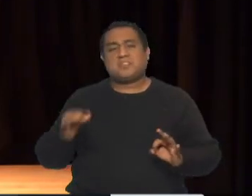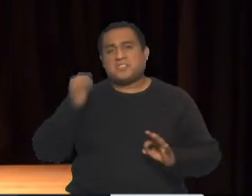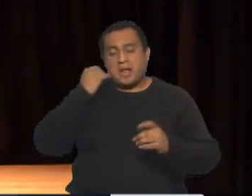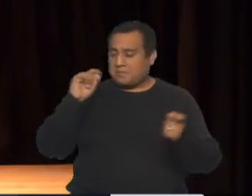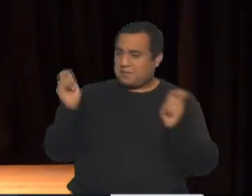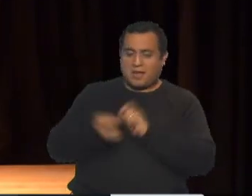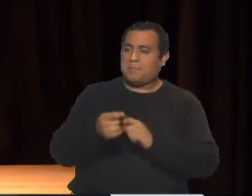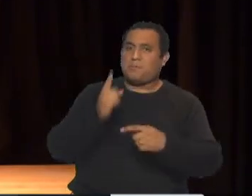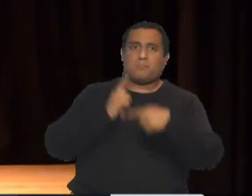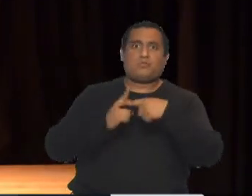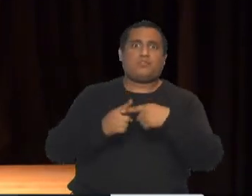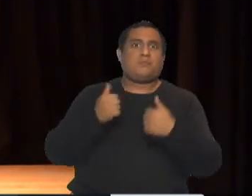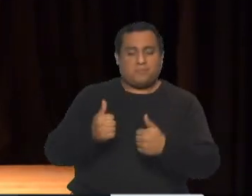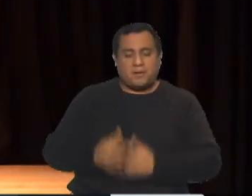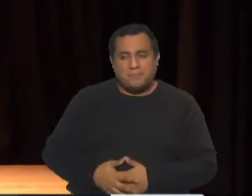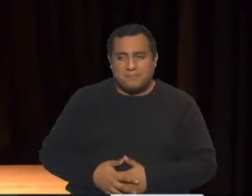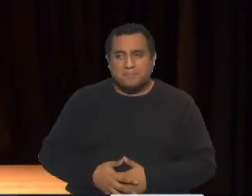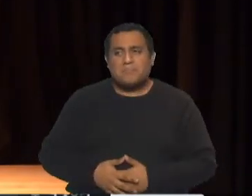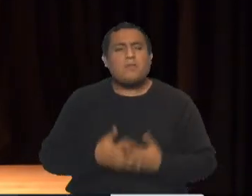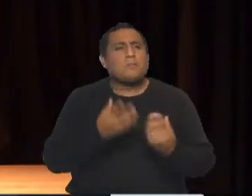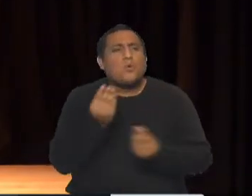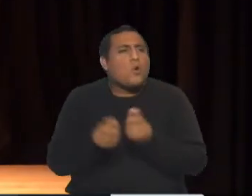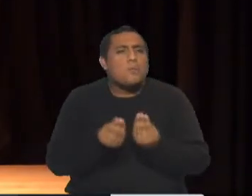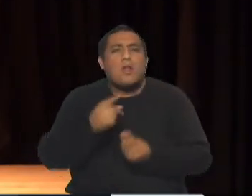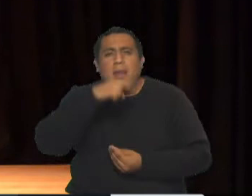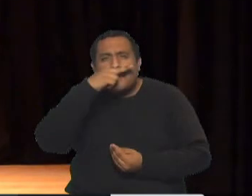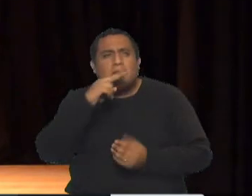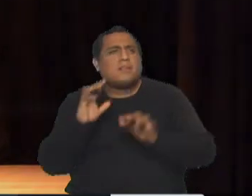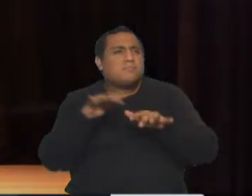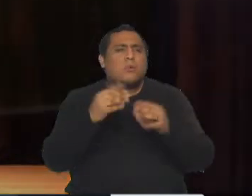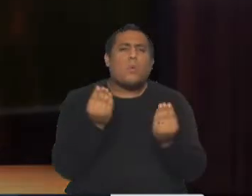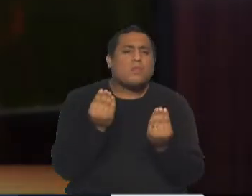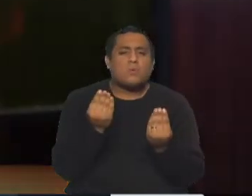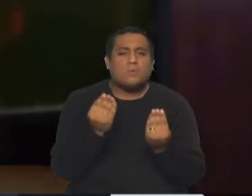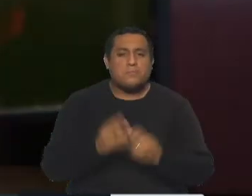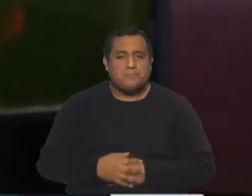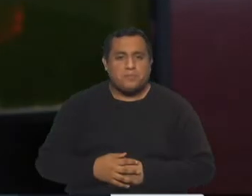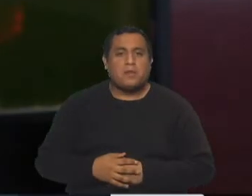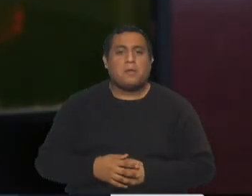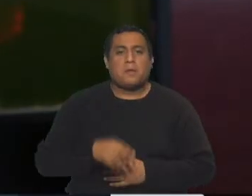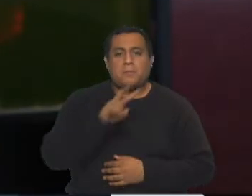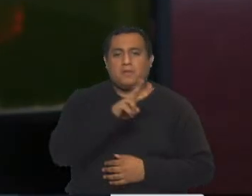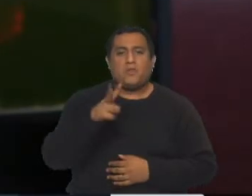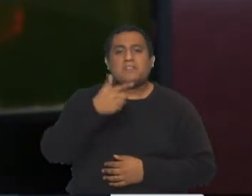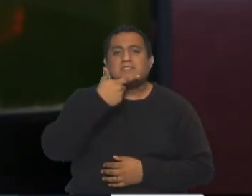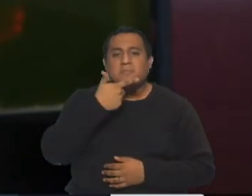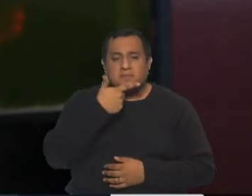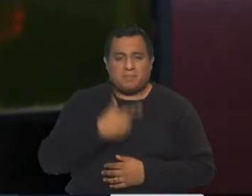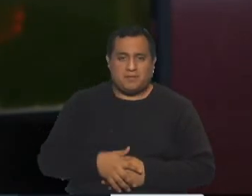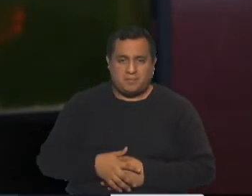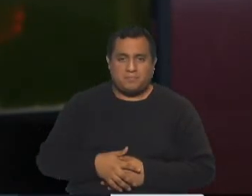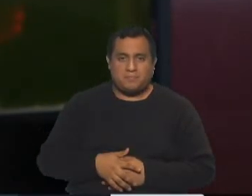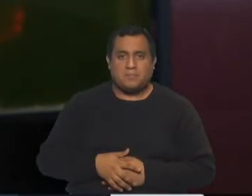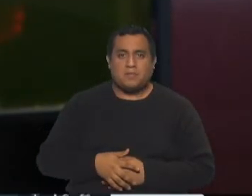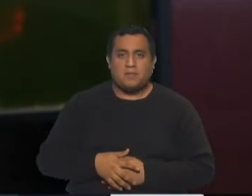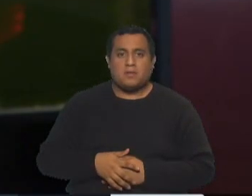cambia. Cambia todo. Cintia, ¿cómo es el acontecimiento en La Plata? ¿Cuándo va a ser? Esto va a ser el 22 de septiembre. Es